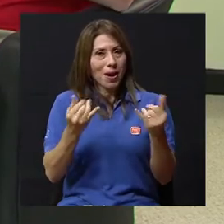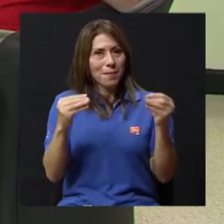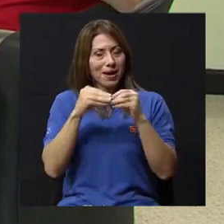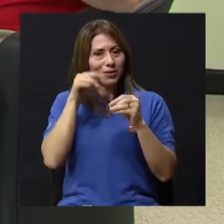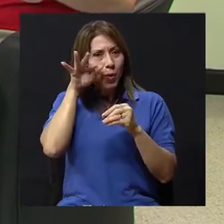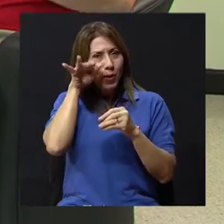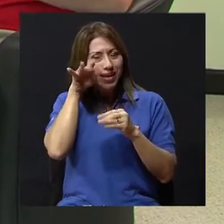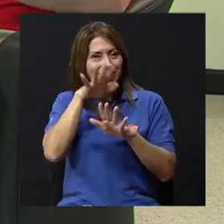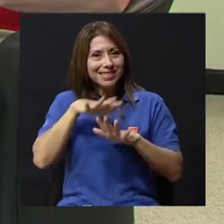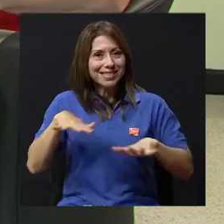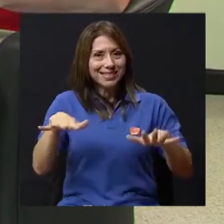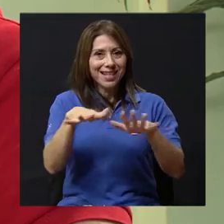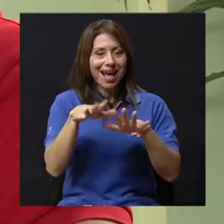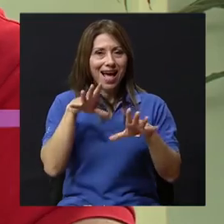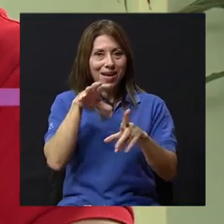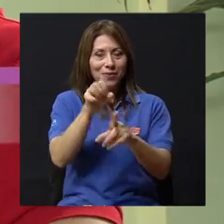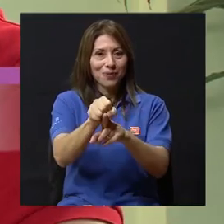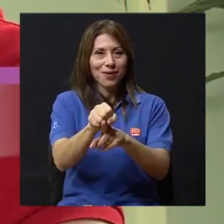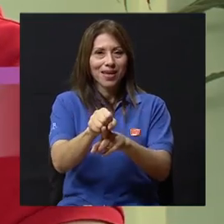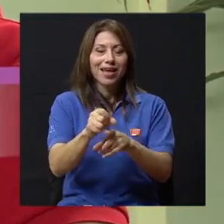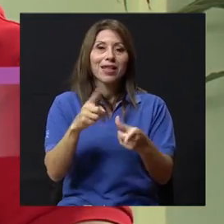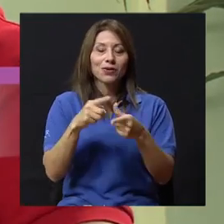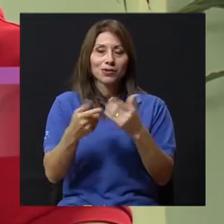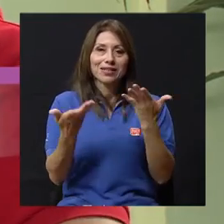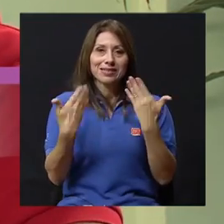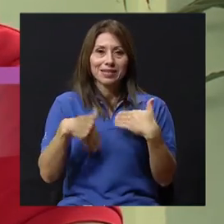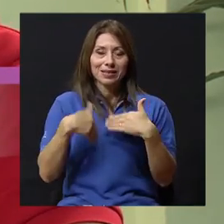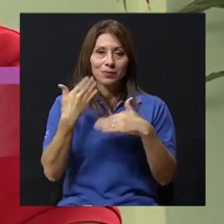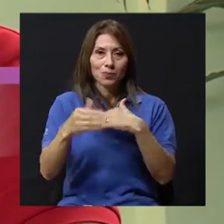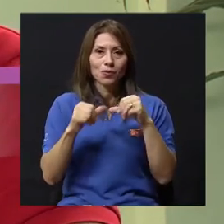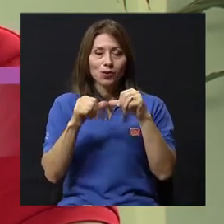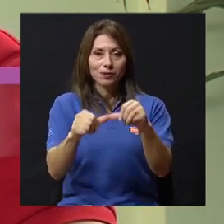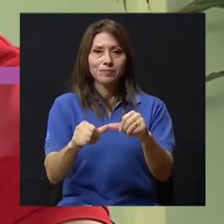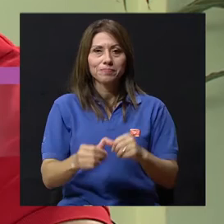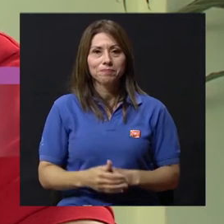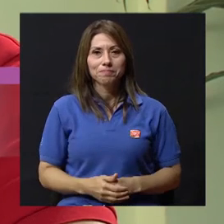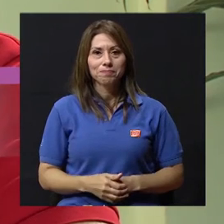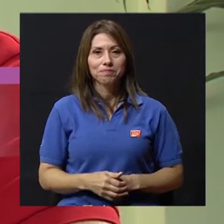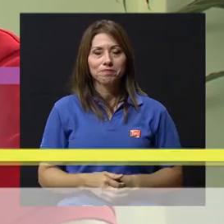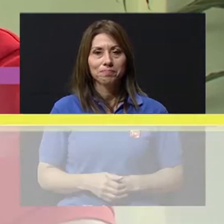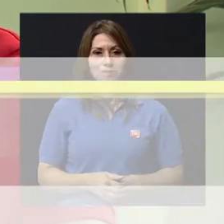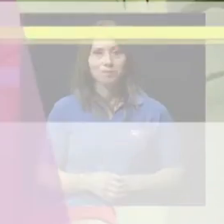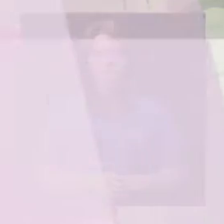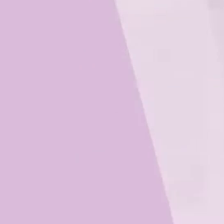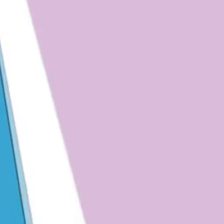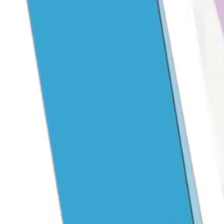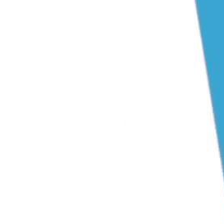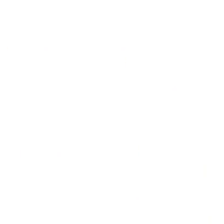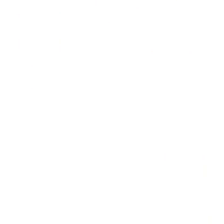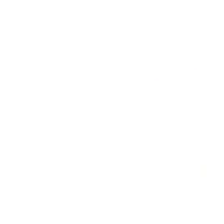una conquista más de la sociedad? De, ¿verdad?, la vida. Sí. Uh-huh. Entonces ya retornamos y quédense con nosotros.